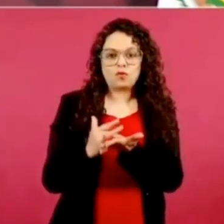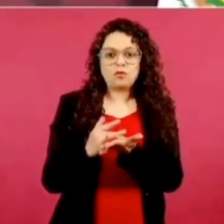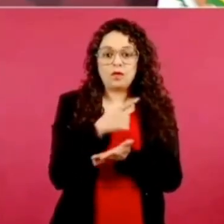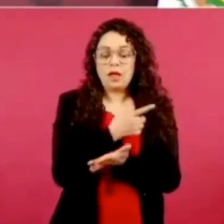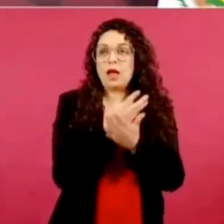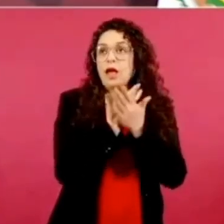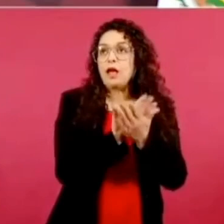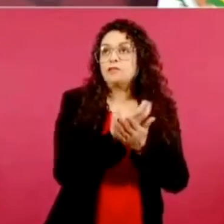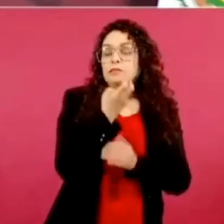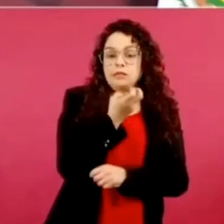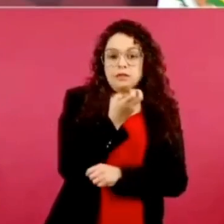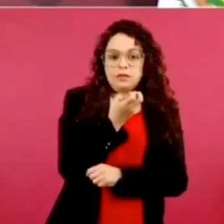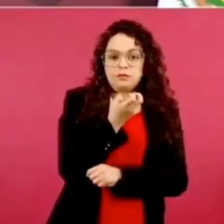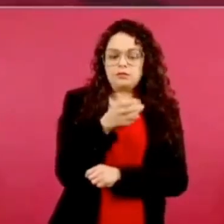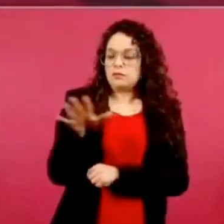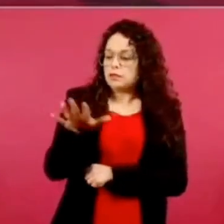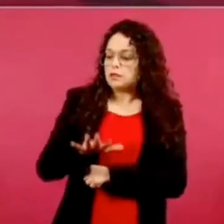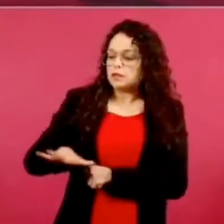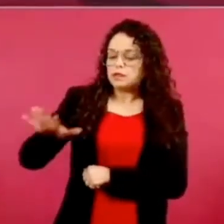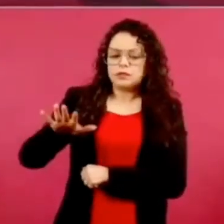Para un integrante de clase media,